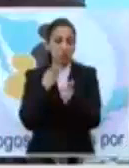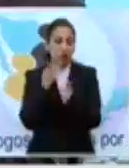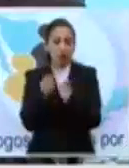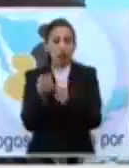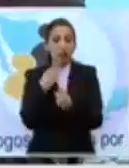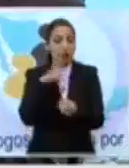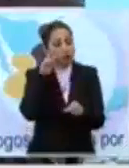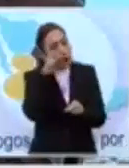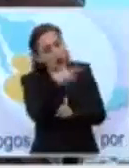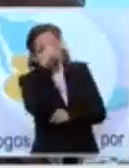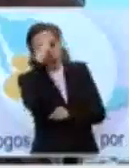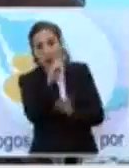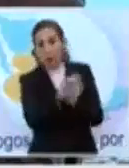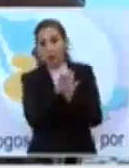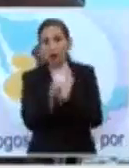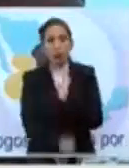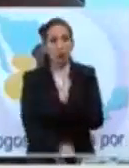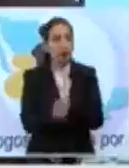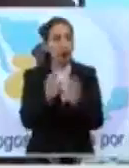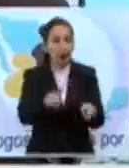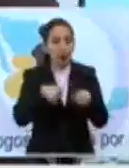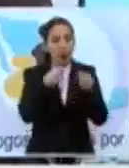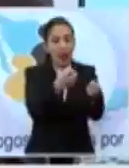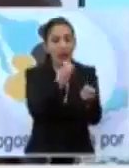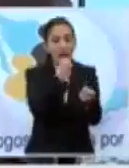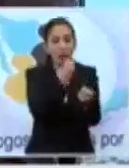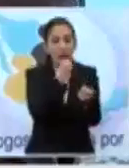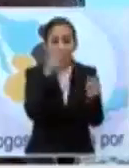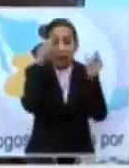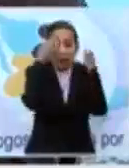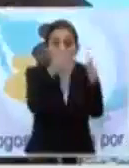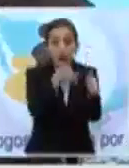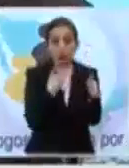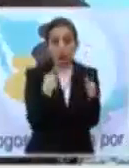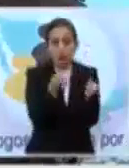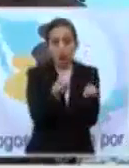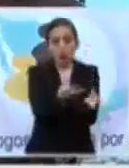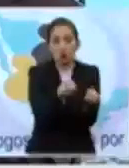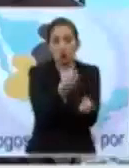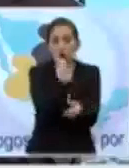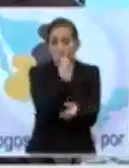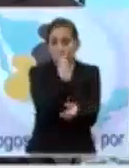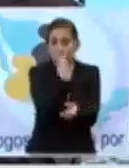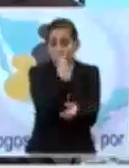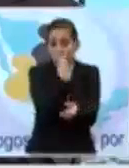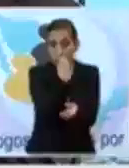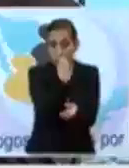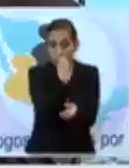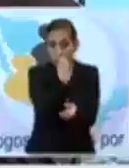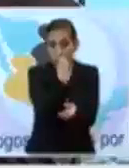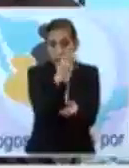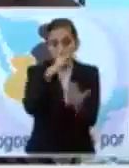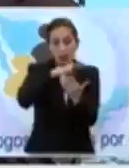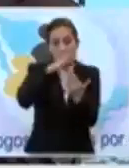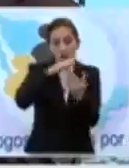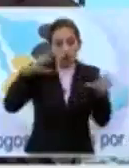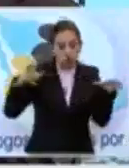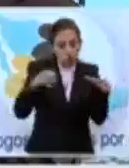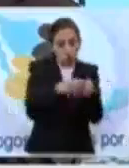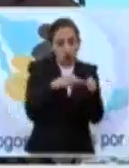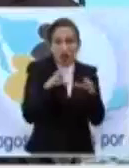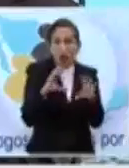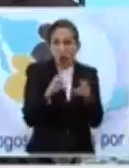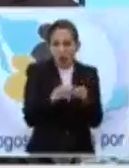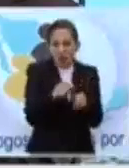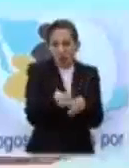en México, como son el dar alimentación directamente a la población, dar literalmente comida en comedores comunitarios,